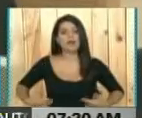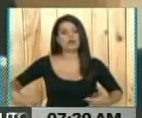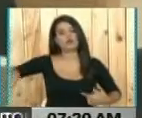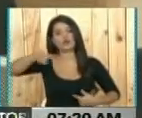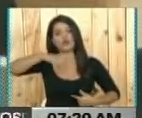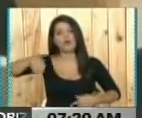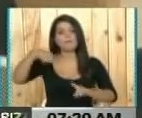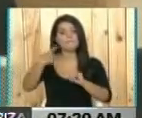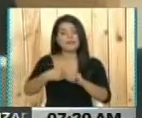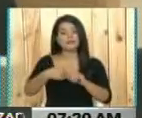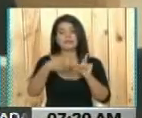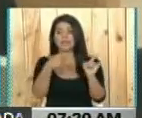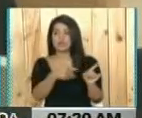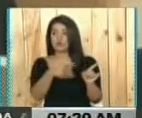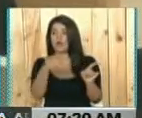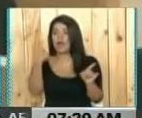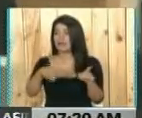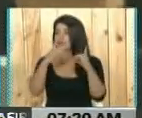la sentencia